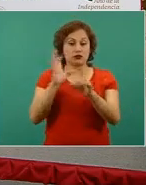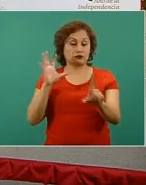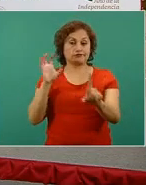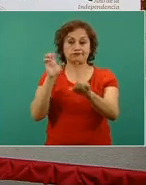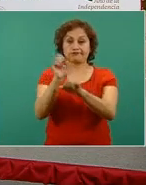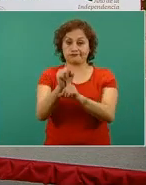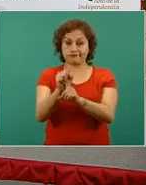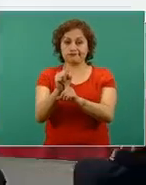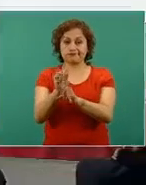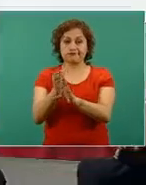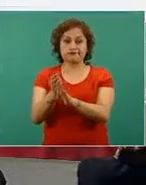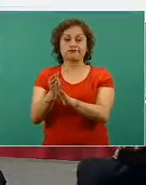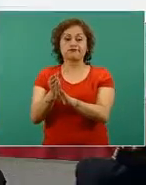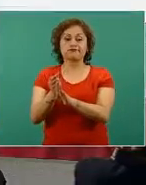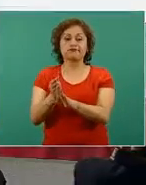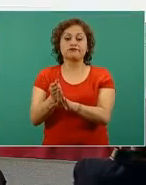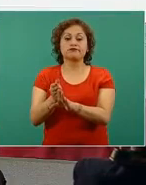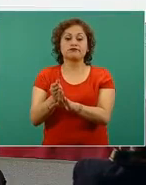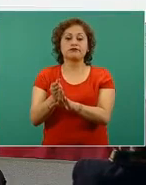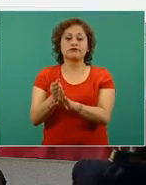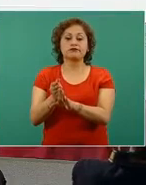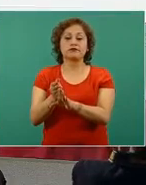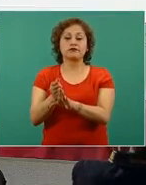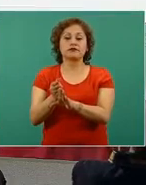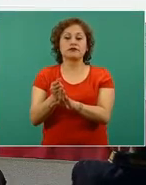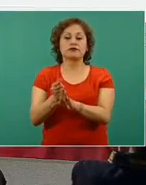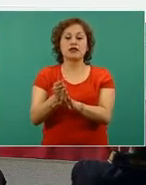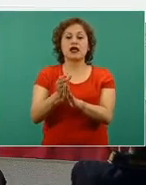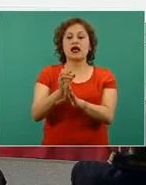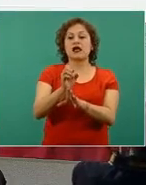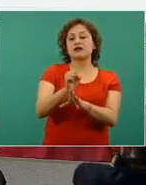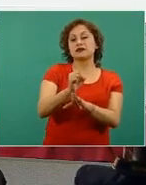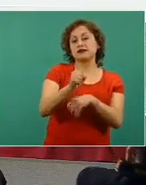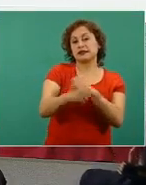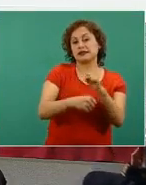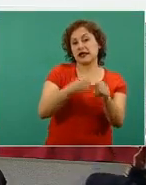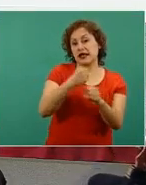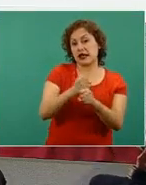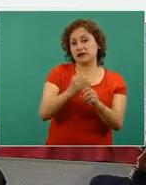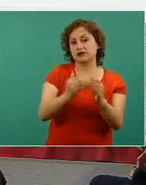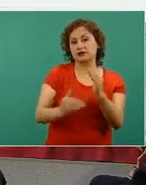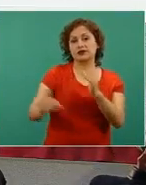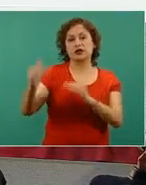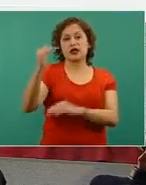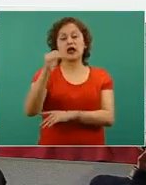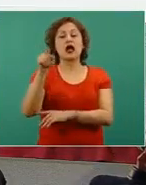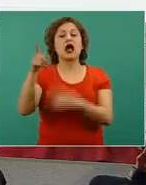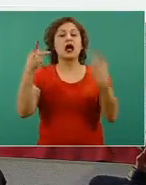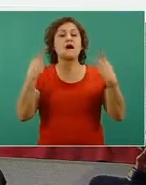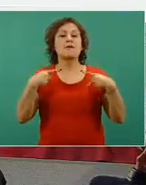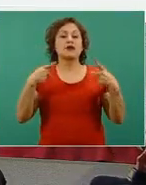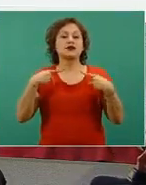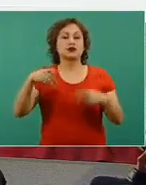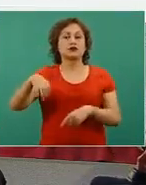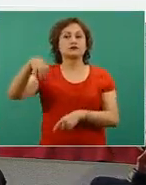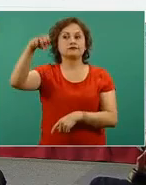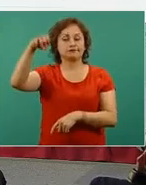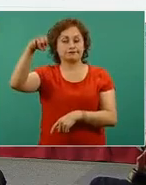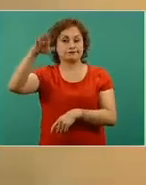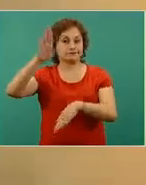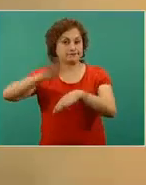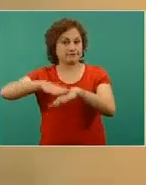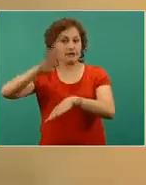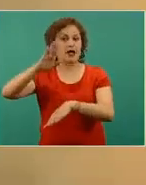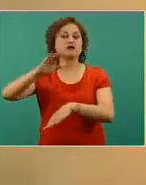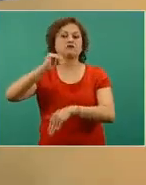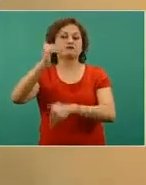16 años en adelante, empezando por la persona de mayor longevidad hasta las personas de 16 años. Entonces, no se interprete